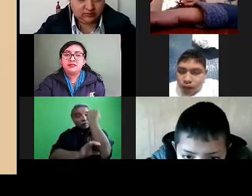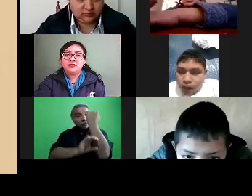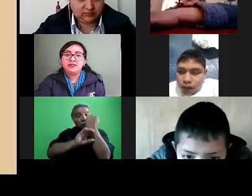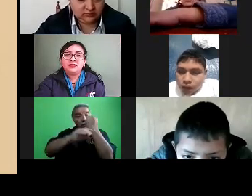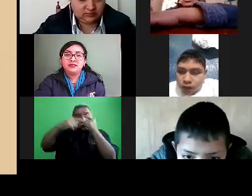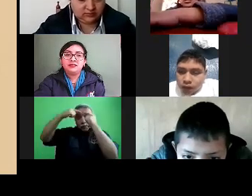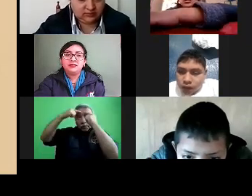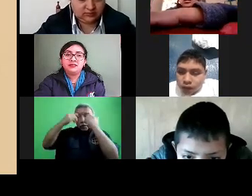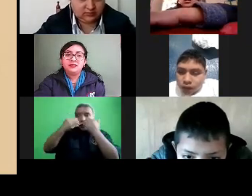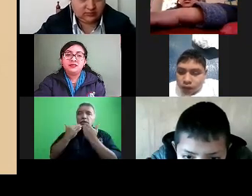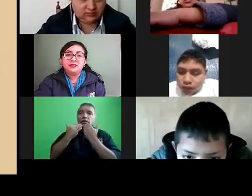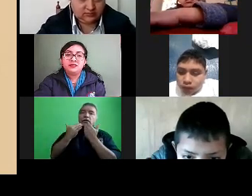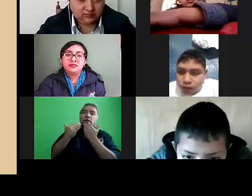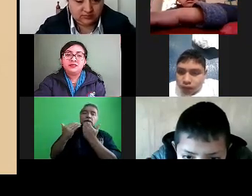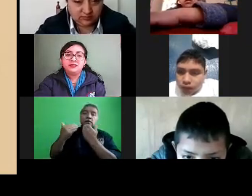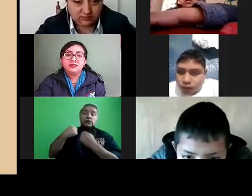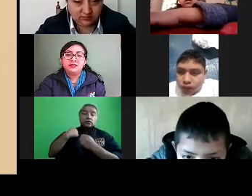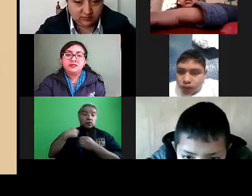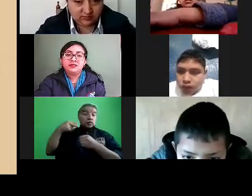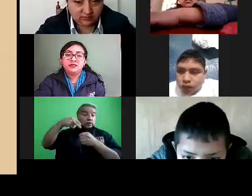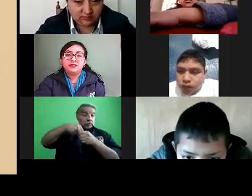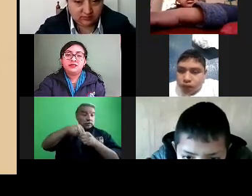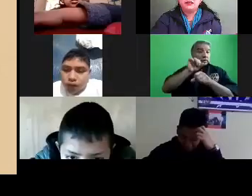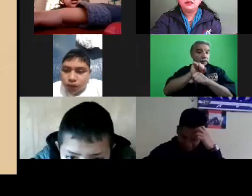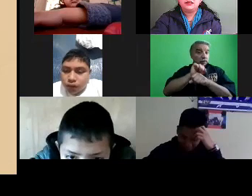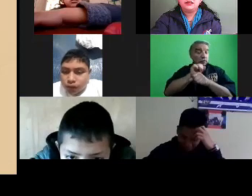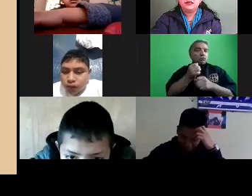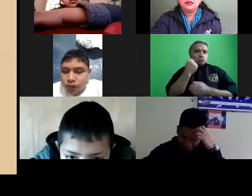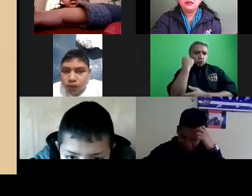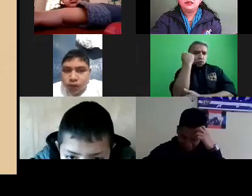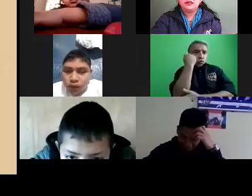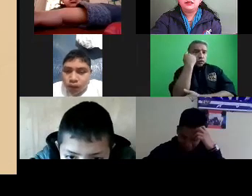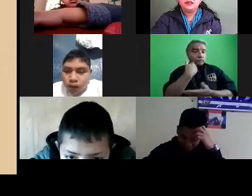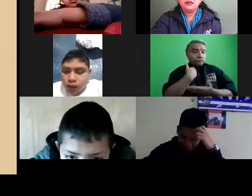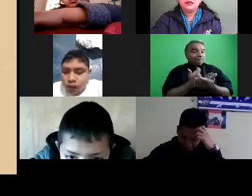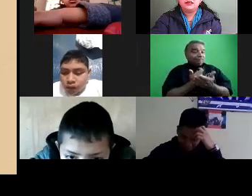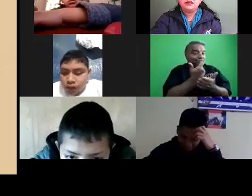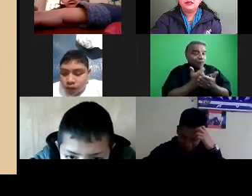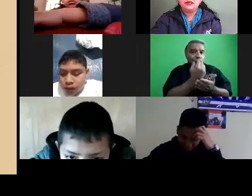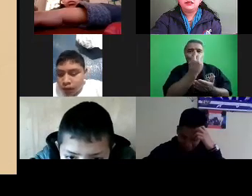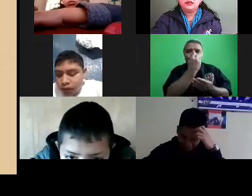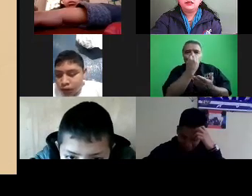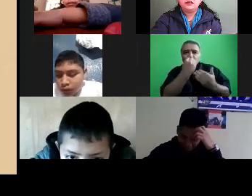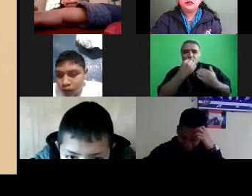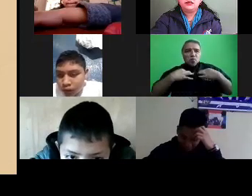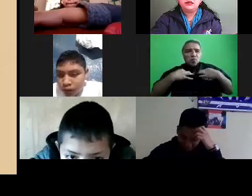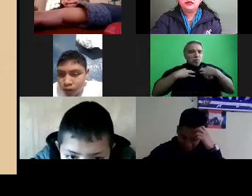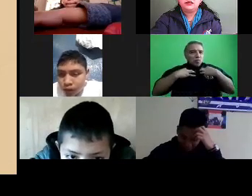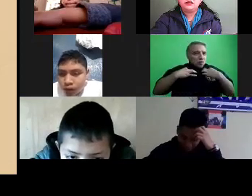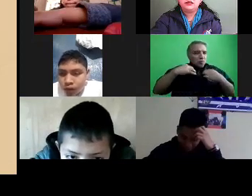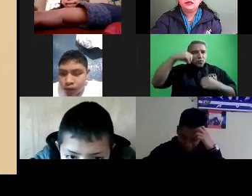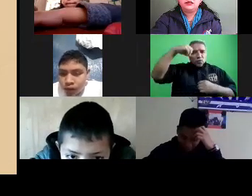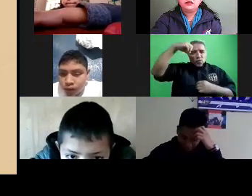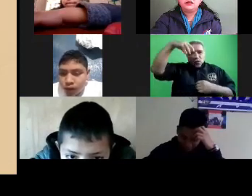¿Cómo? Él ha estado trabajando en el Comité Pro Ciegos gracias a la Escuela Elisa Molina de Estal, que él